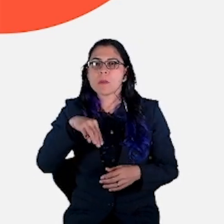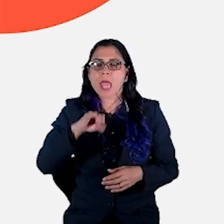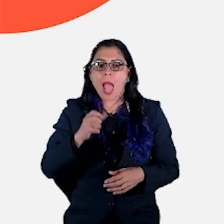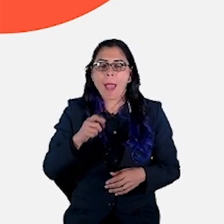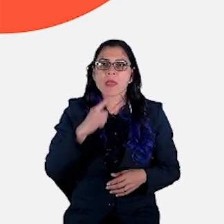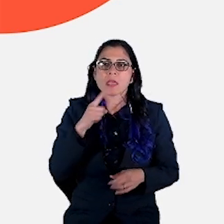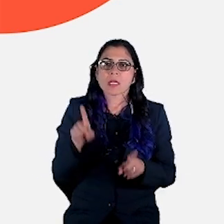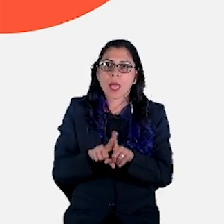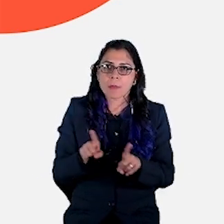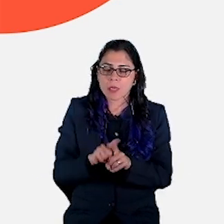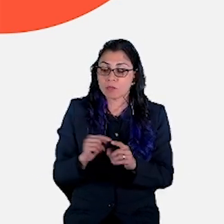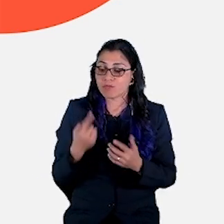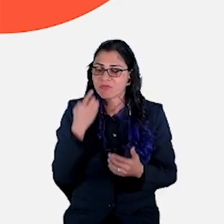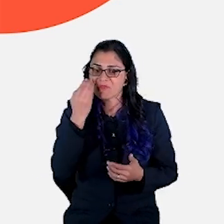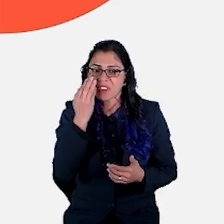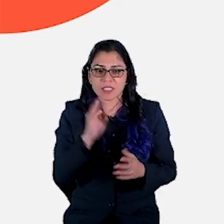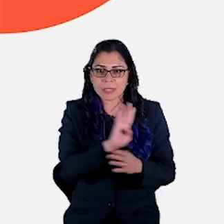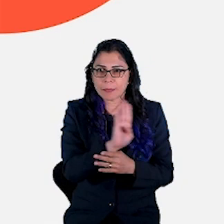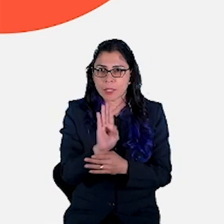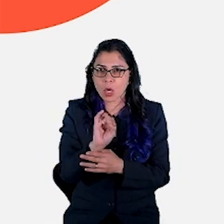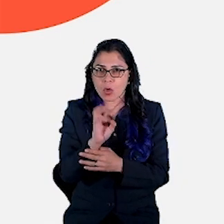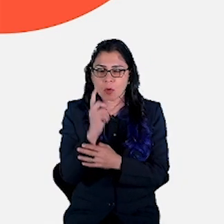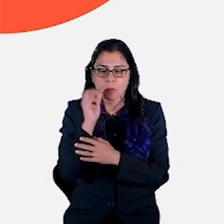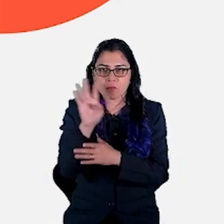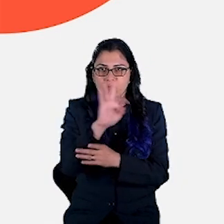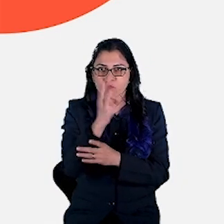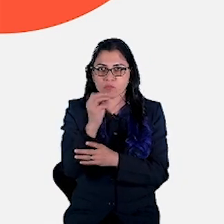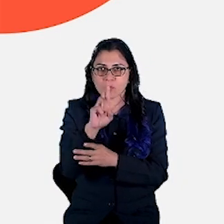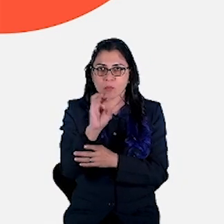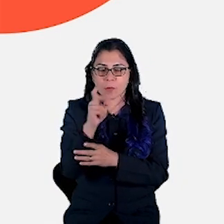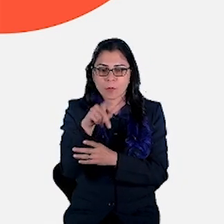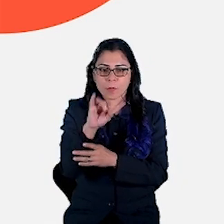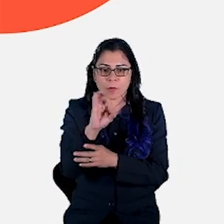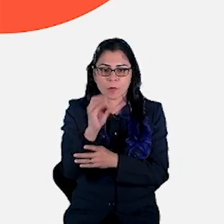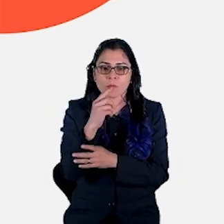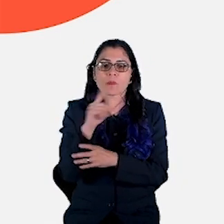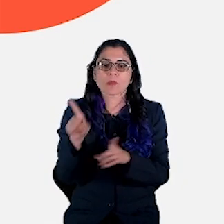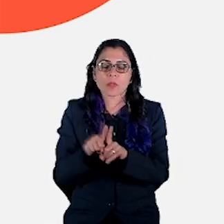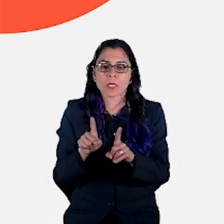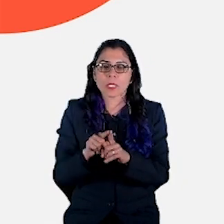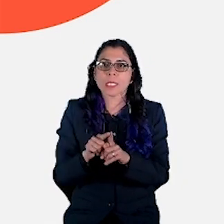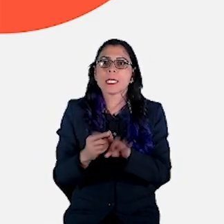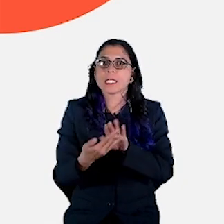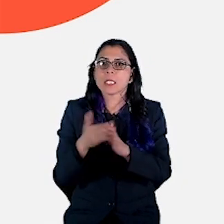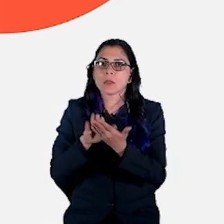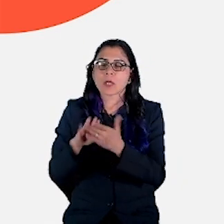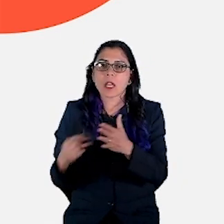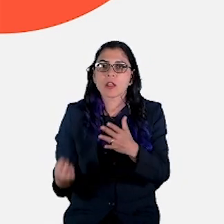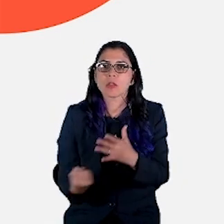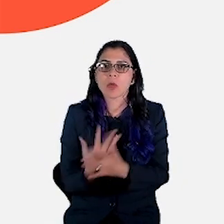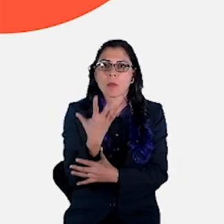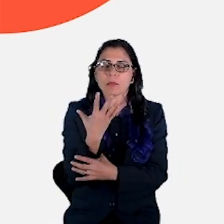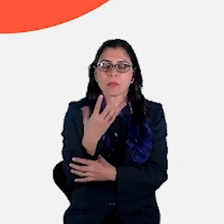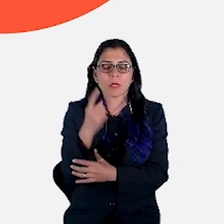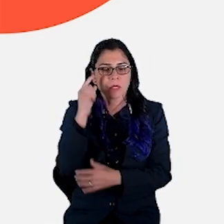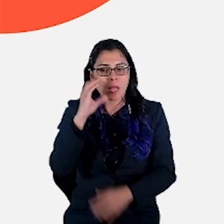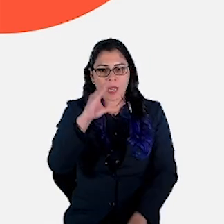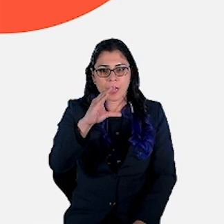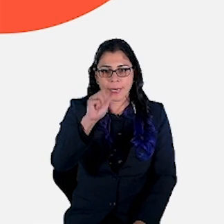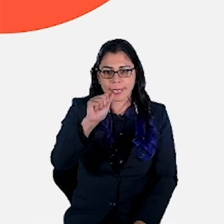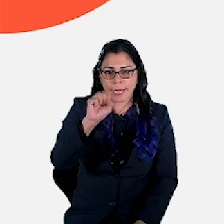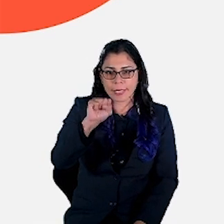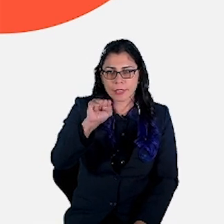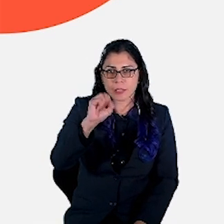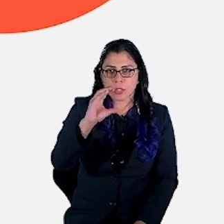rascacielos en el neotrópico esta combinación de Panamá la vieja la ciudad moderna se complementa con nuestro cas contio